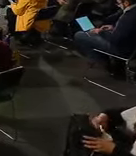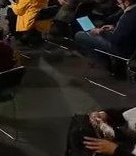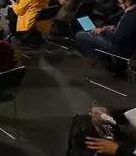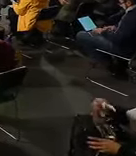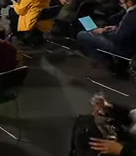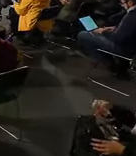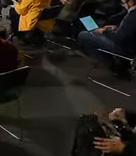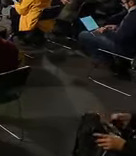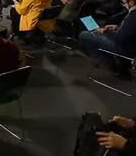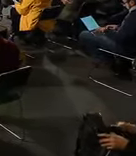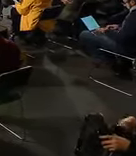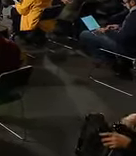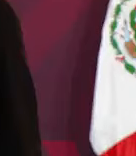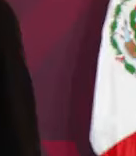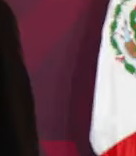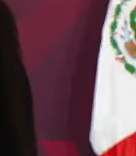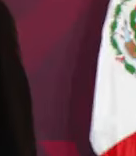elegir, para